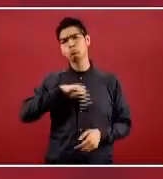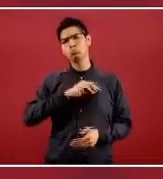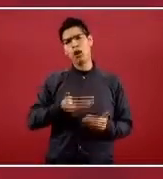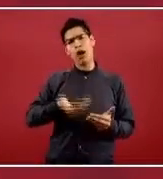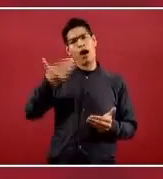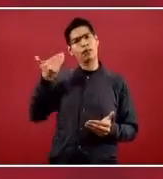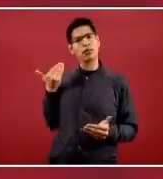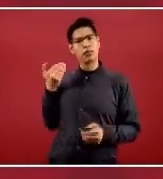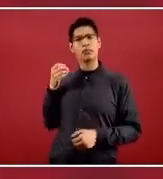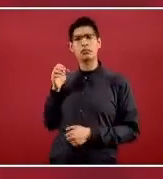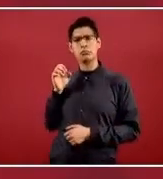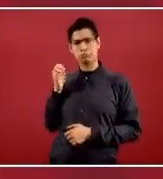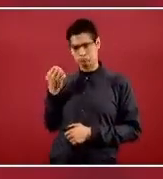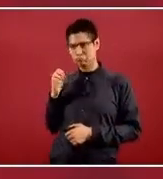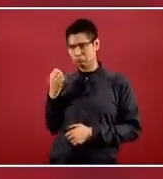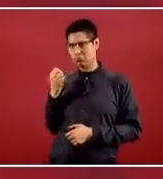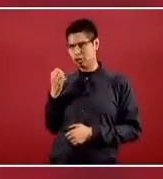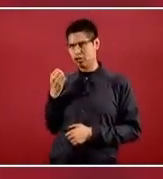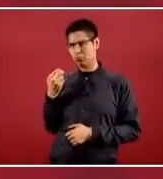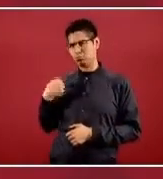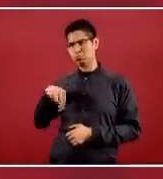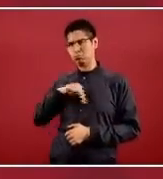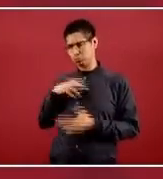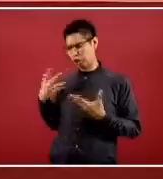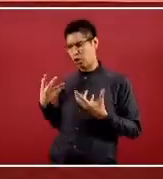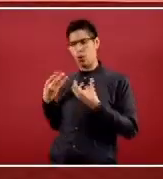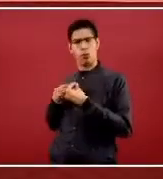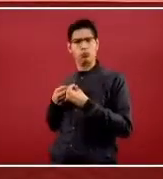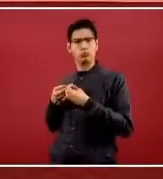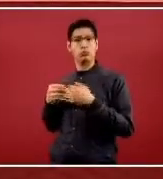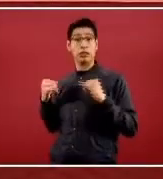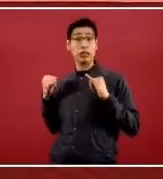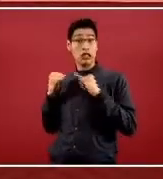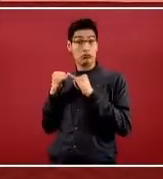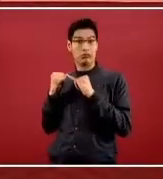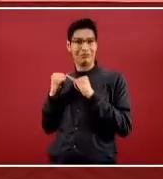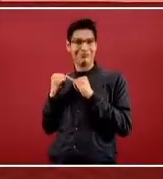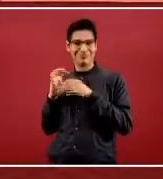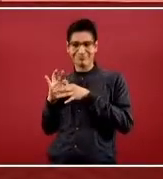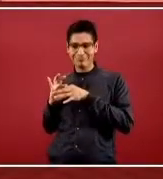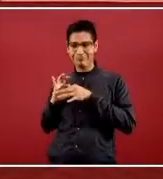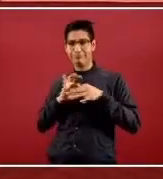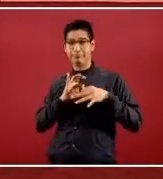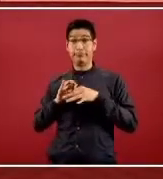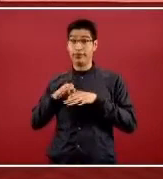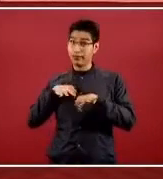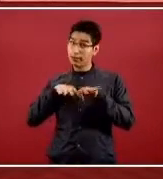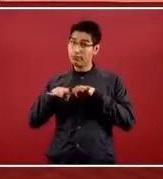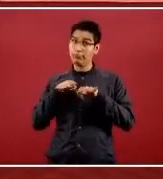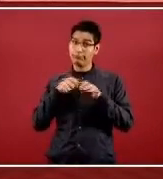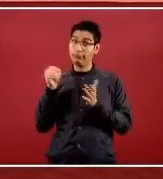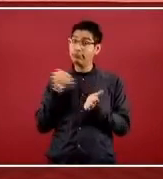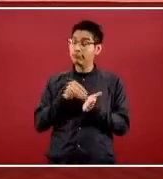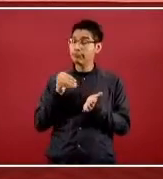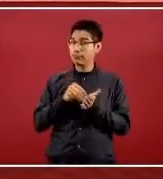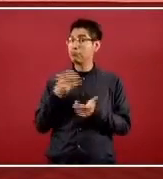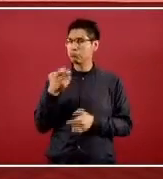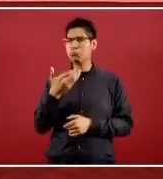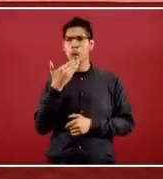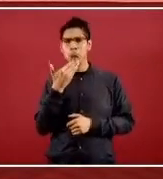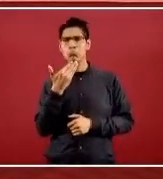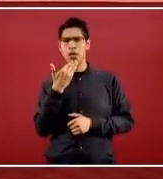enero, partimos de un marco de colaboración entre instituciones que ha sido muy, muy fructífero y quiero